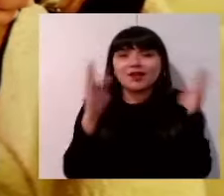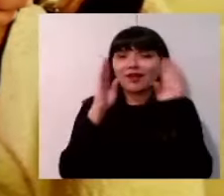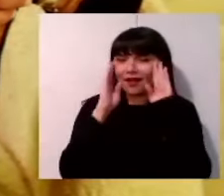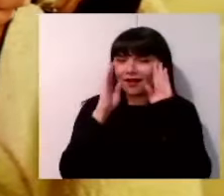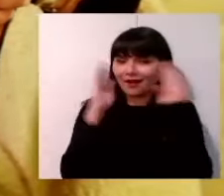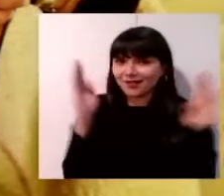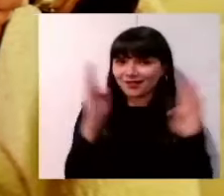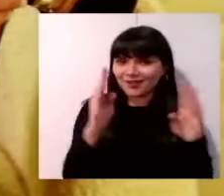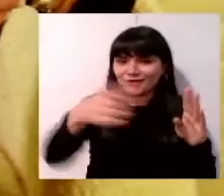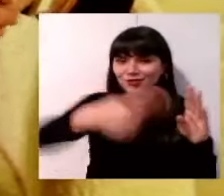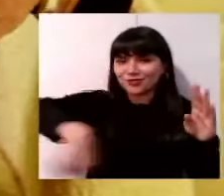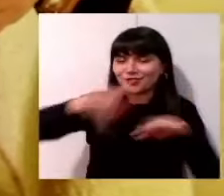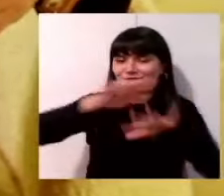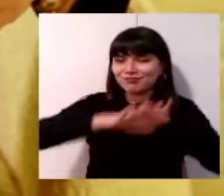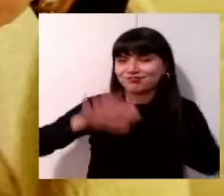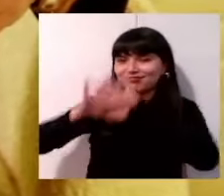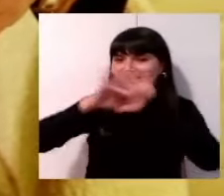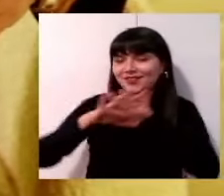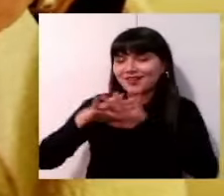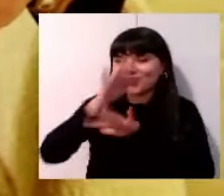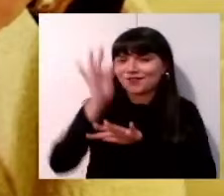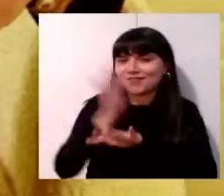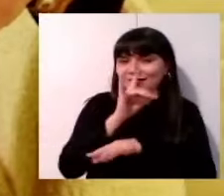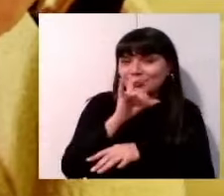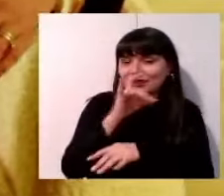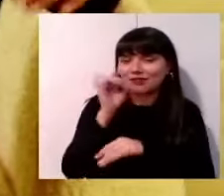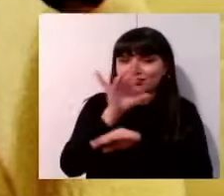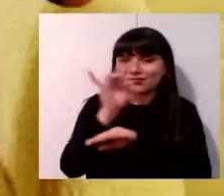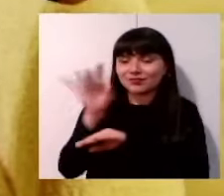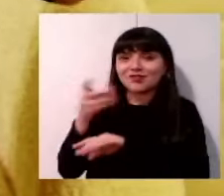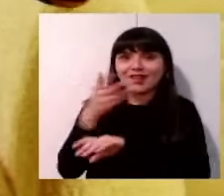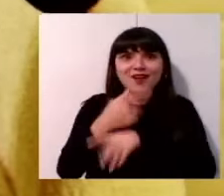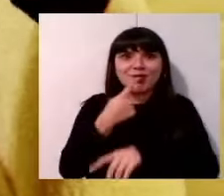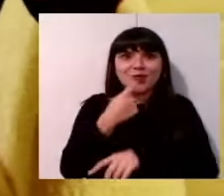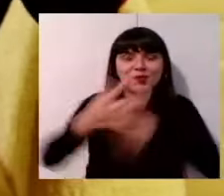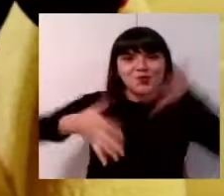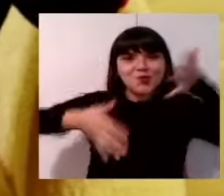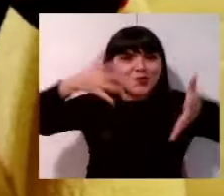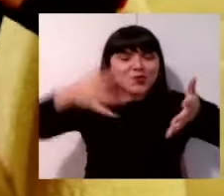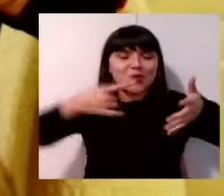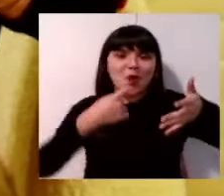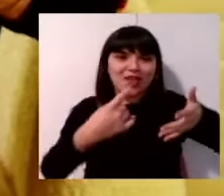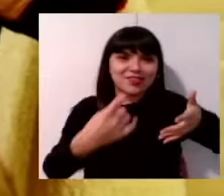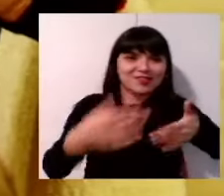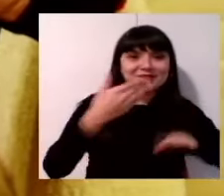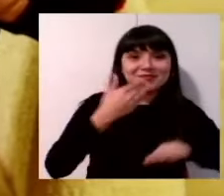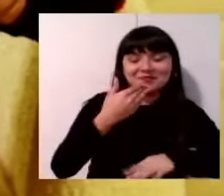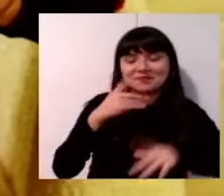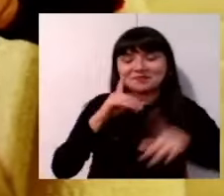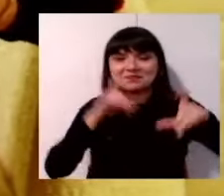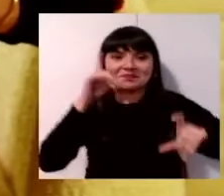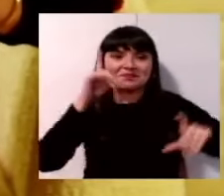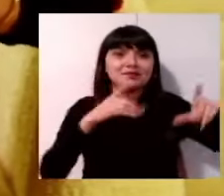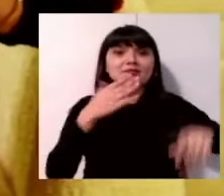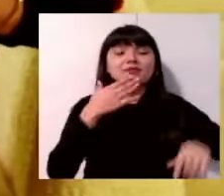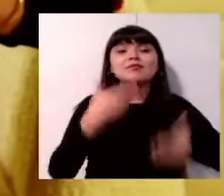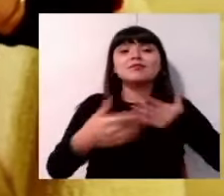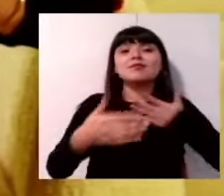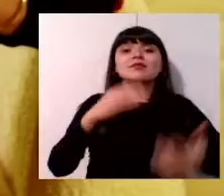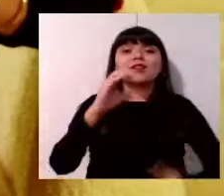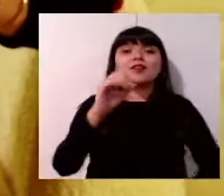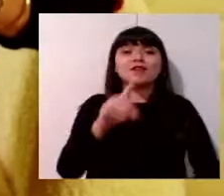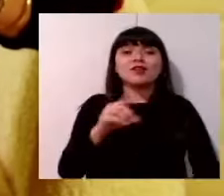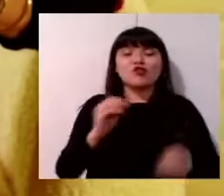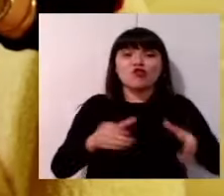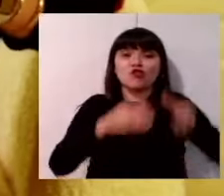porque les vamos a estar contando novedades. Es más, tenemos cuentacuentos. Los vamos a estar en el Costanera Center a las